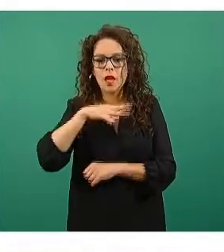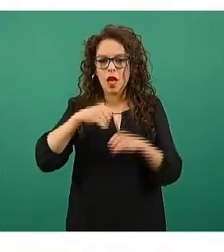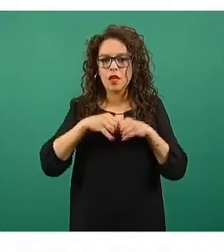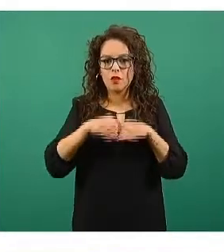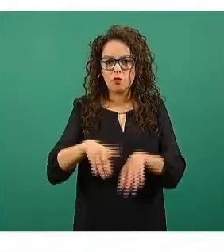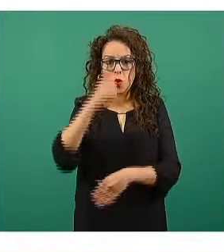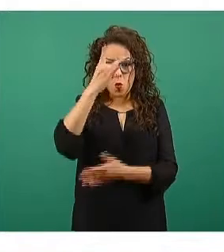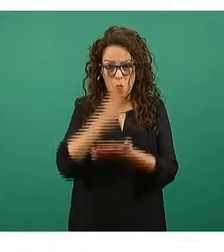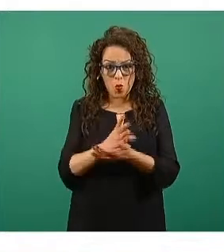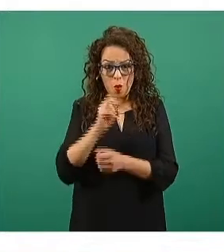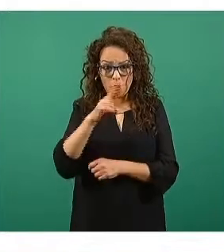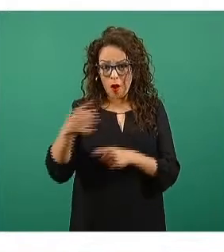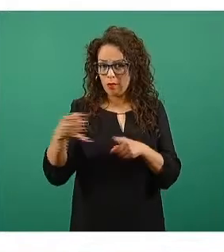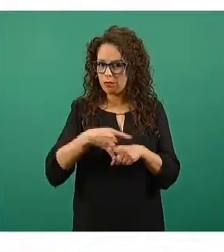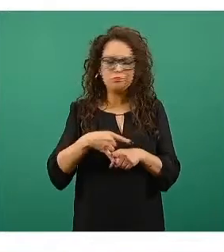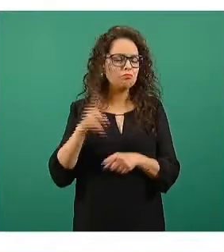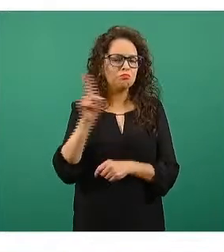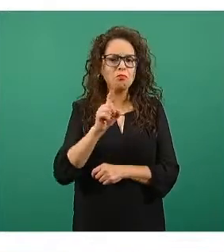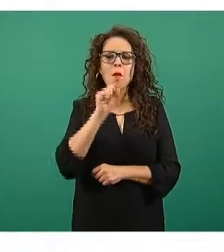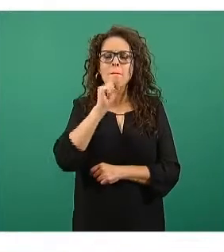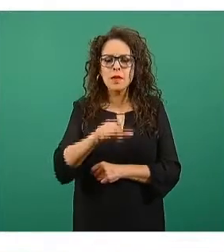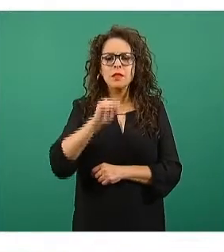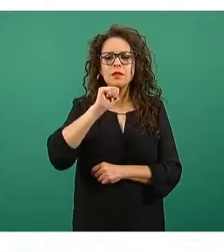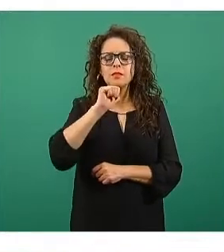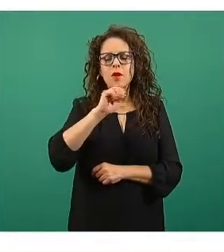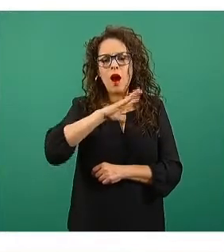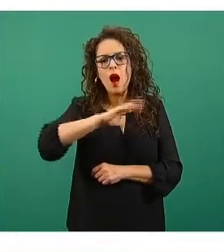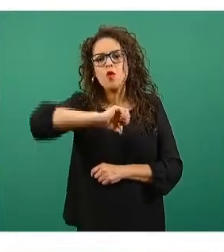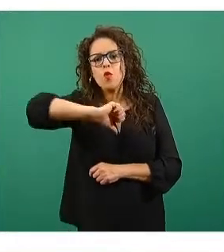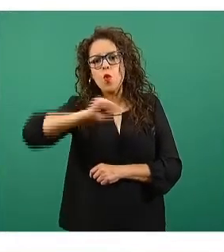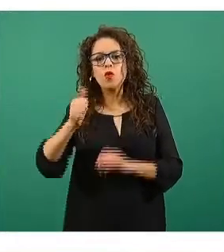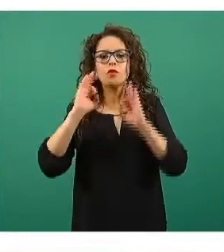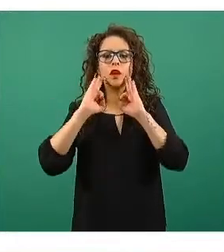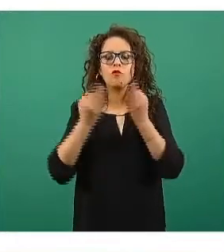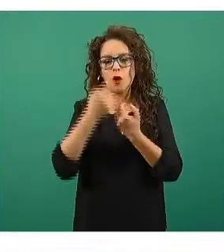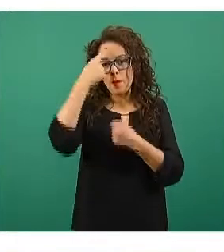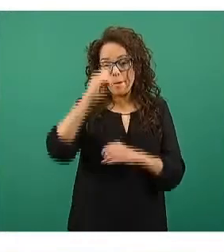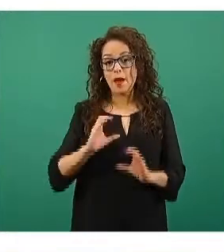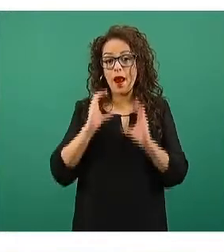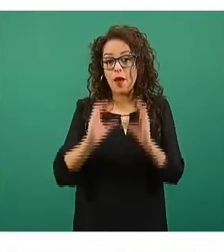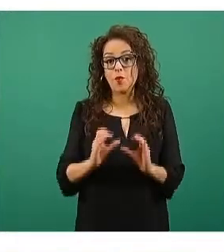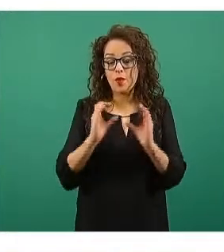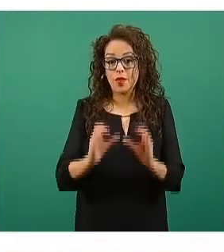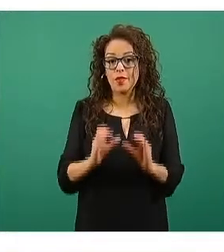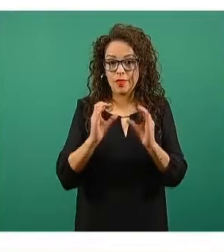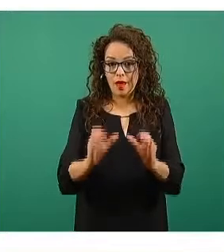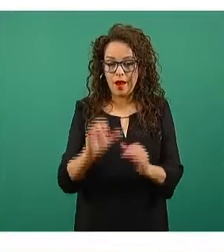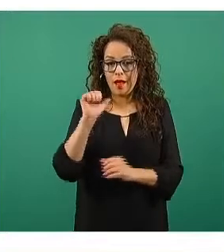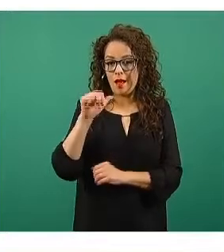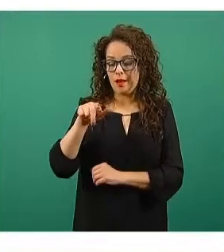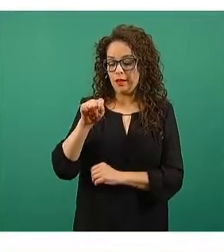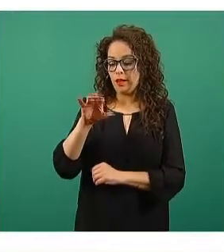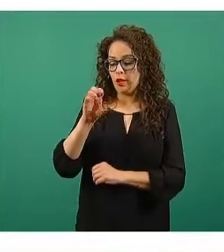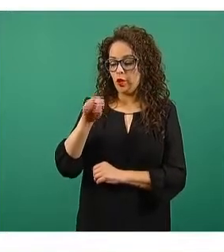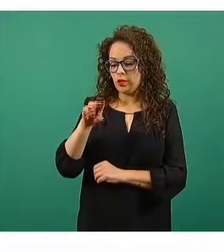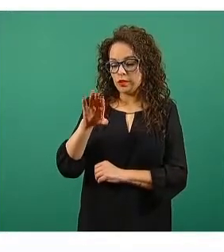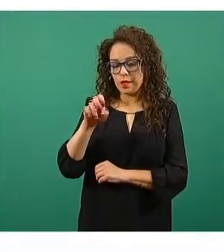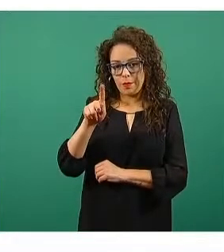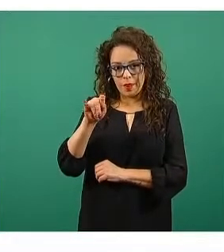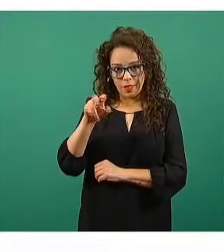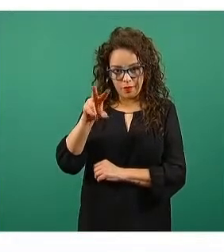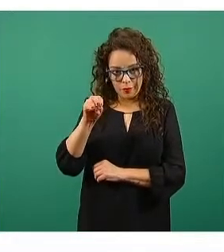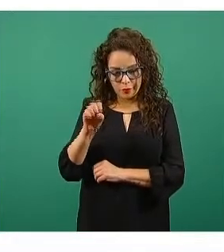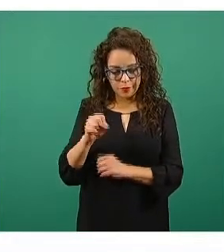los condones, sino también sobre otros métodos anticonceptivos. La que sigue, por favor.